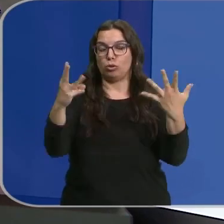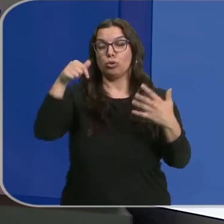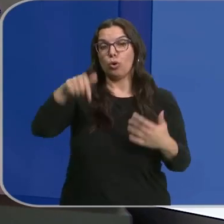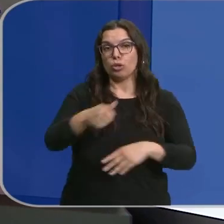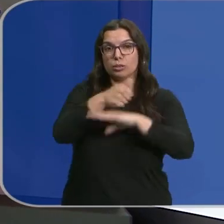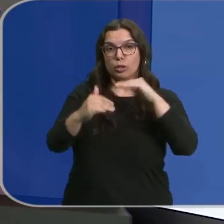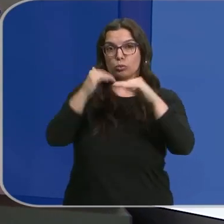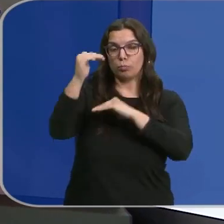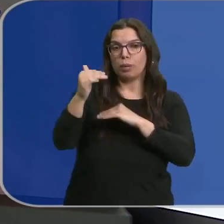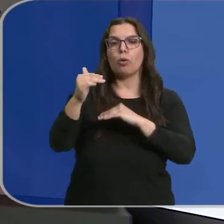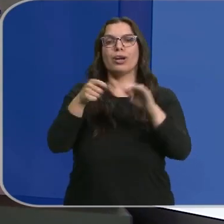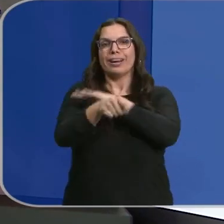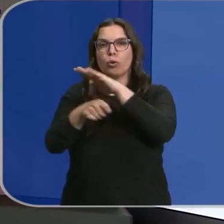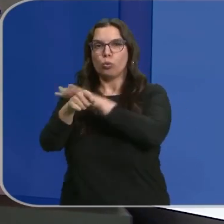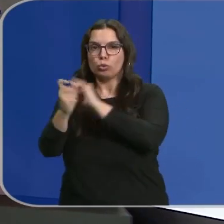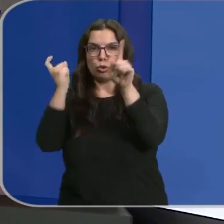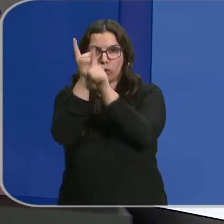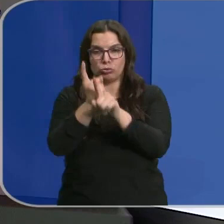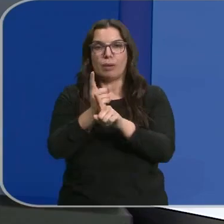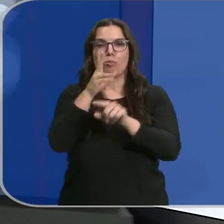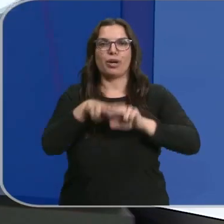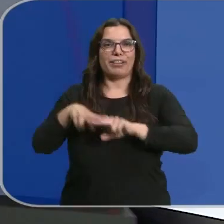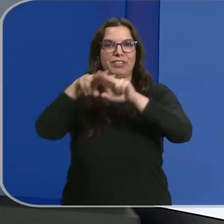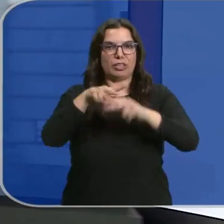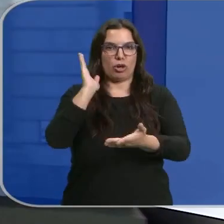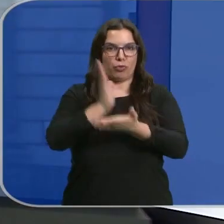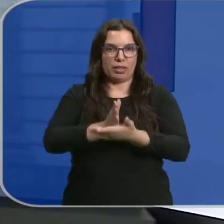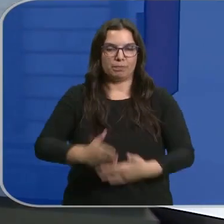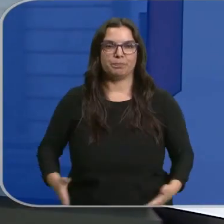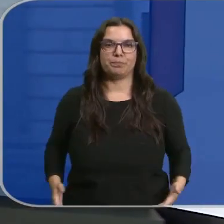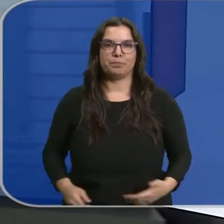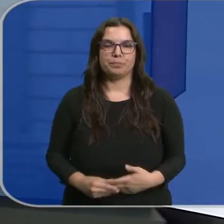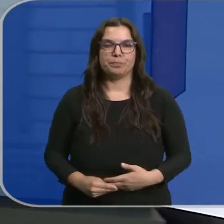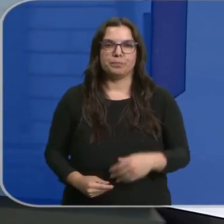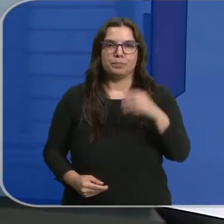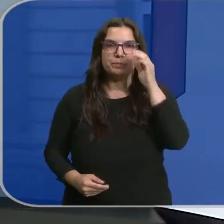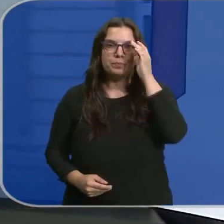llegan al Tribunal Supremo los primeros recursos por esas revisiones. Madrid, Sara Ayuso.